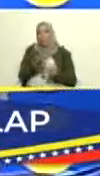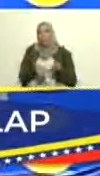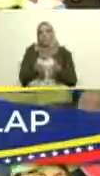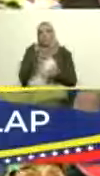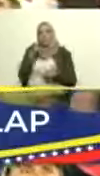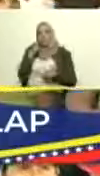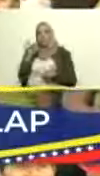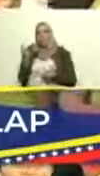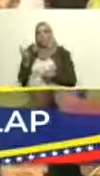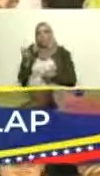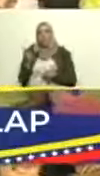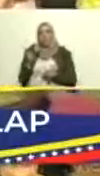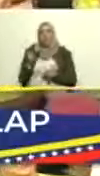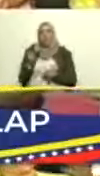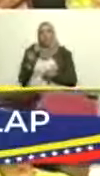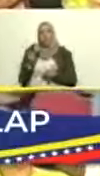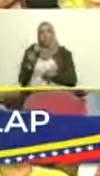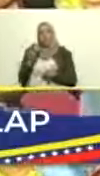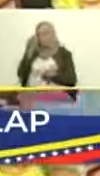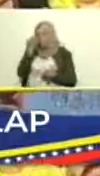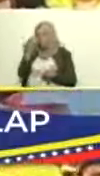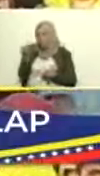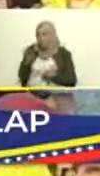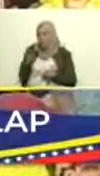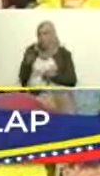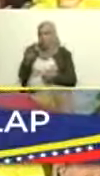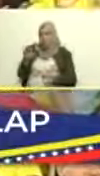usted está viendo allí al frente.